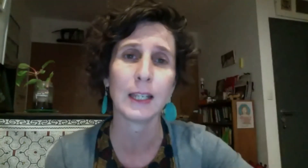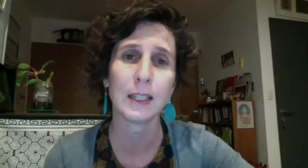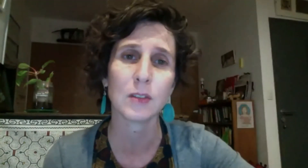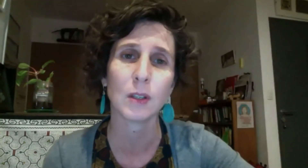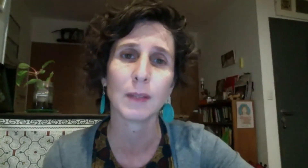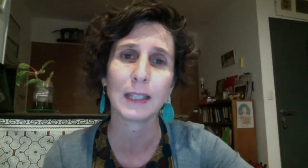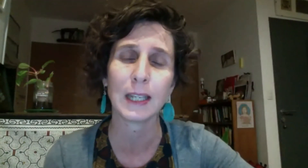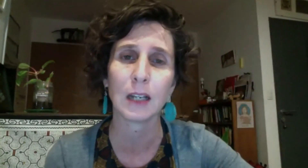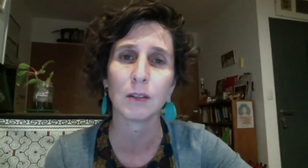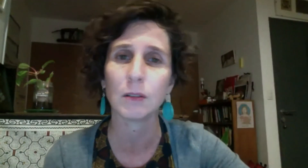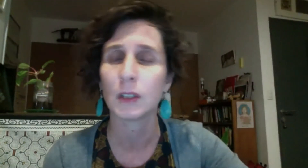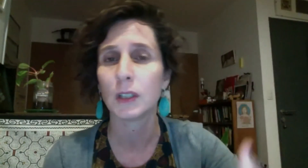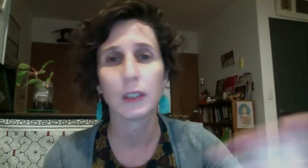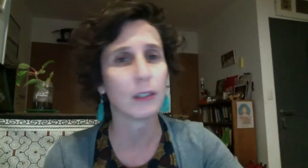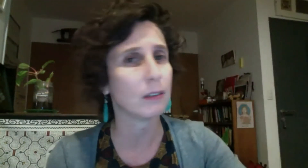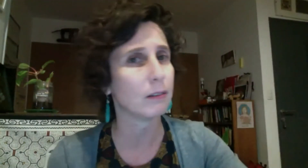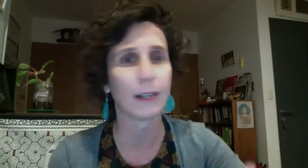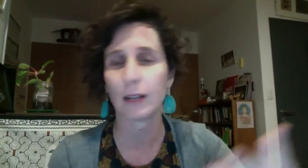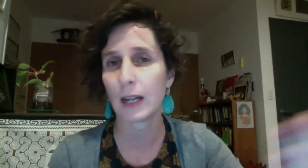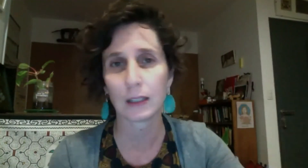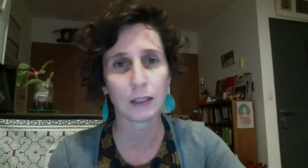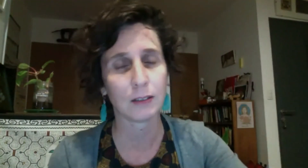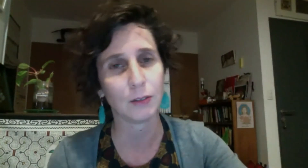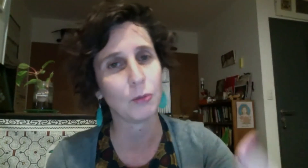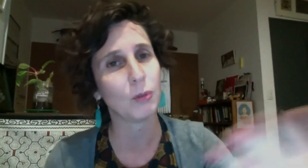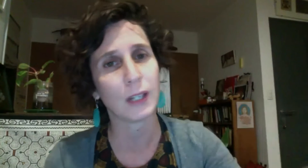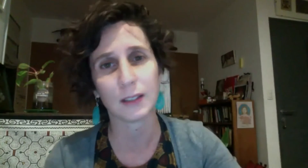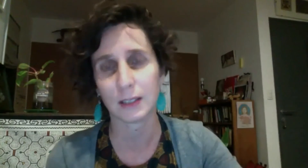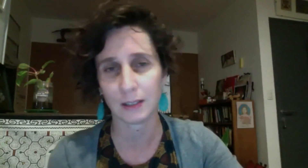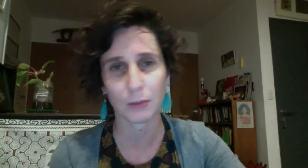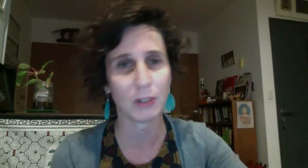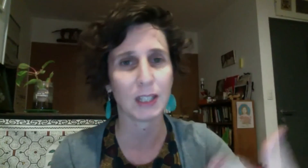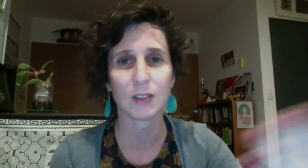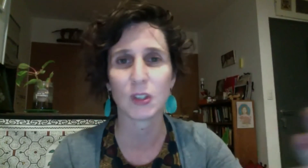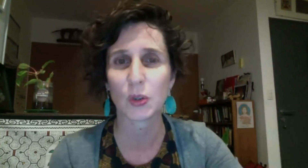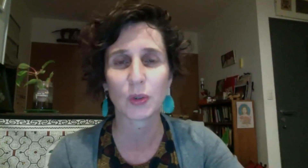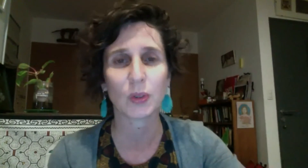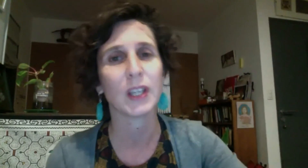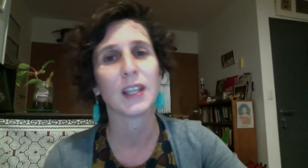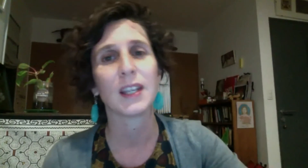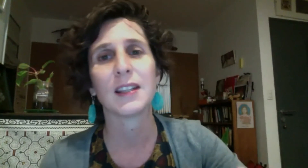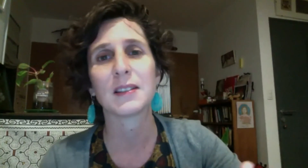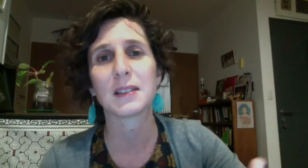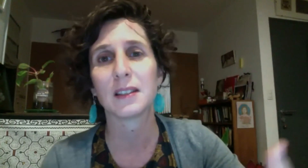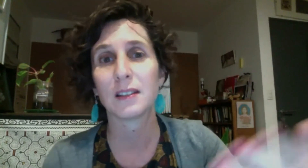al inicio del material, ¿no? Arte, sin duda, comunicación,